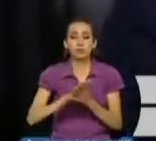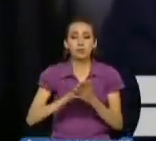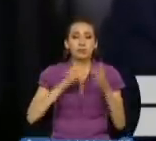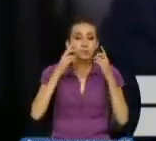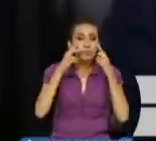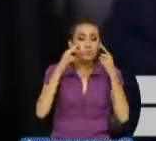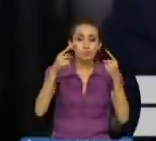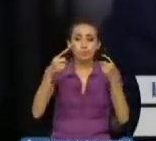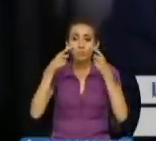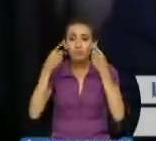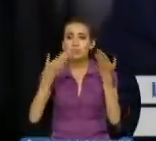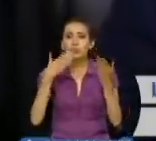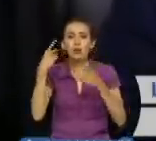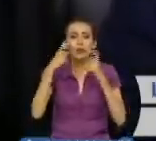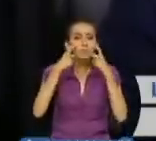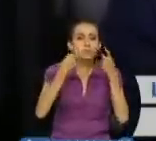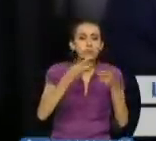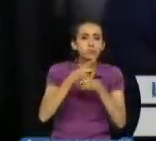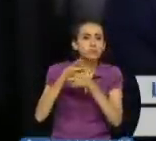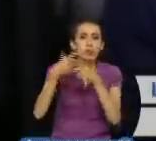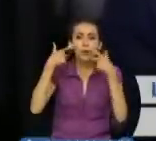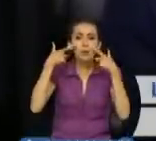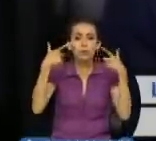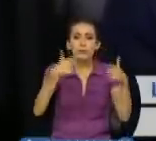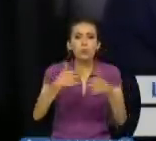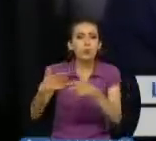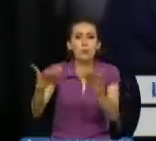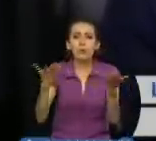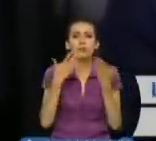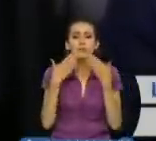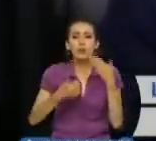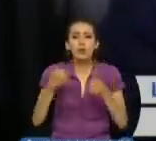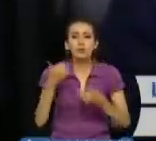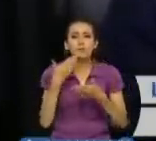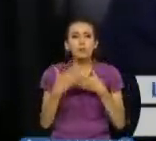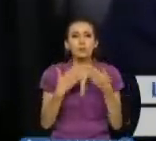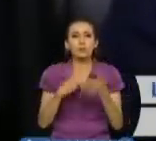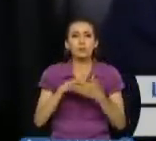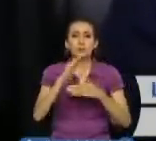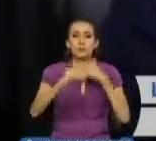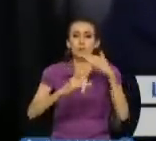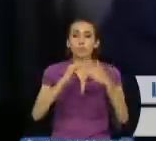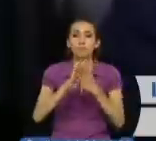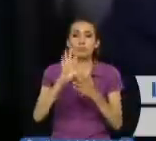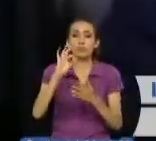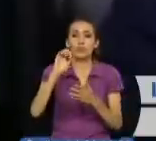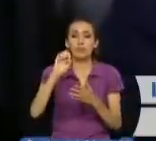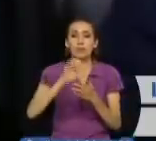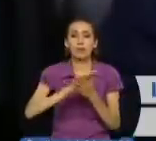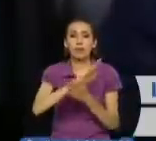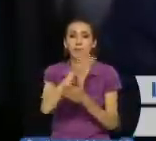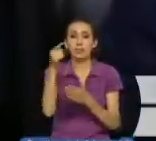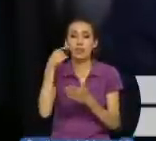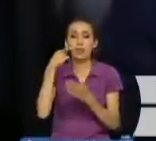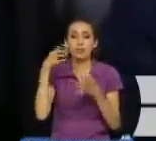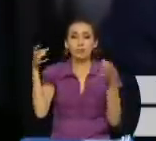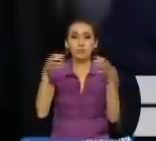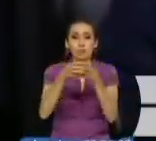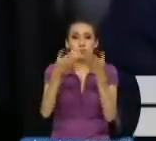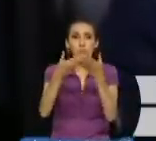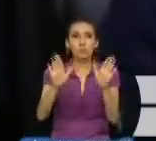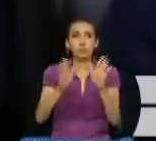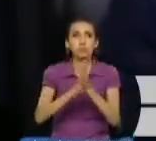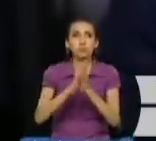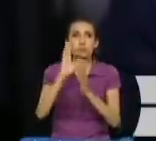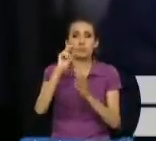observación consistió en un análisis integral del proceso Fernández se refirió a la apertura que mantuvo el cne para el diálogo con